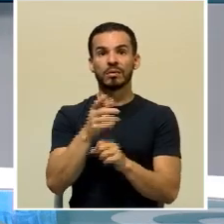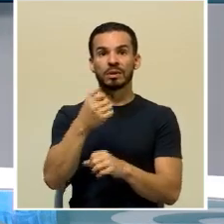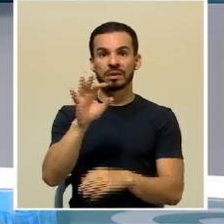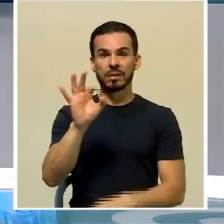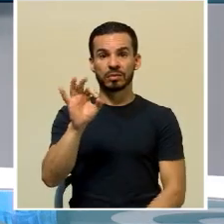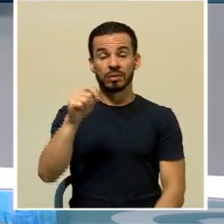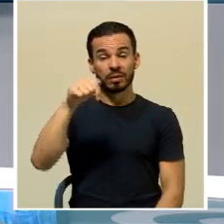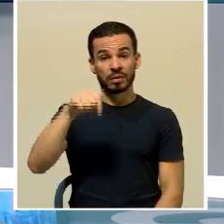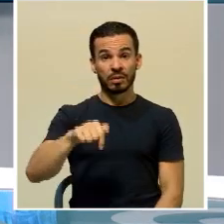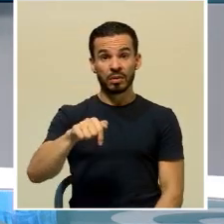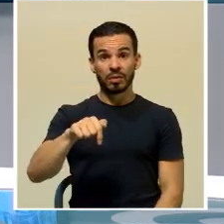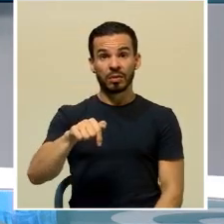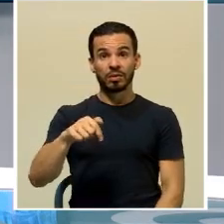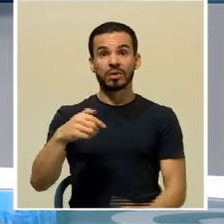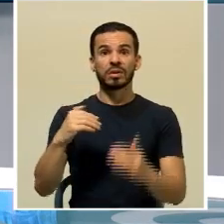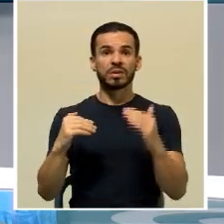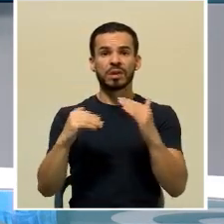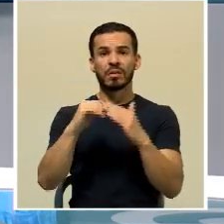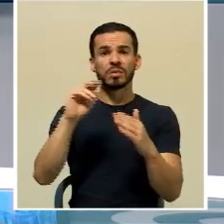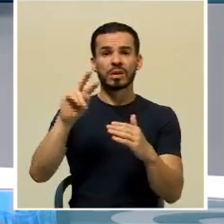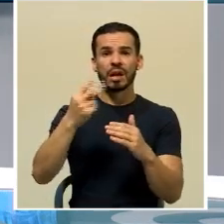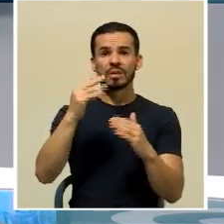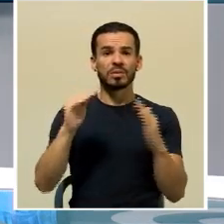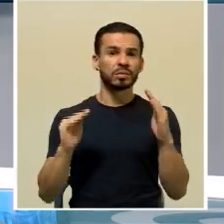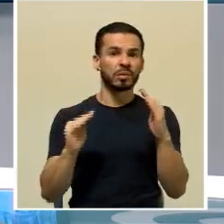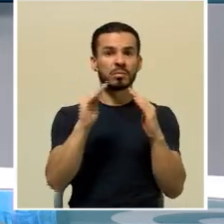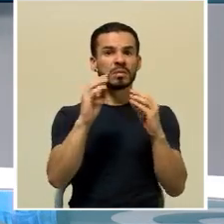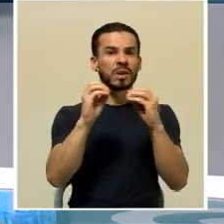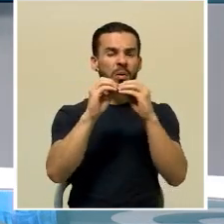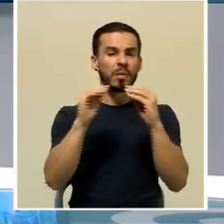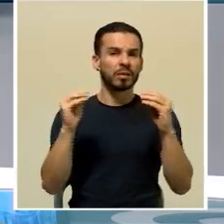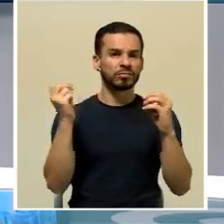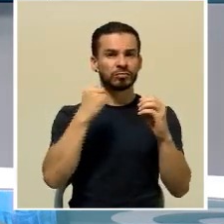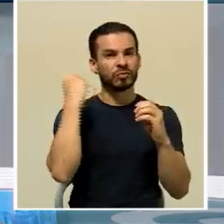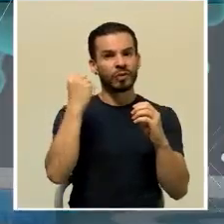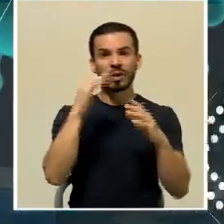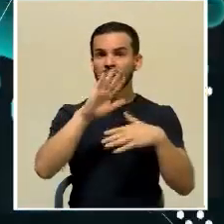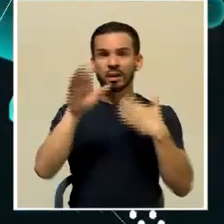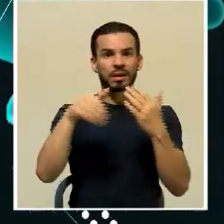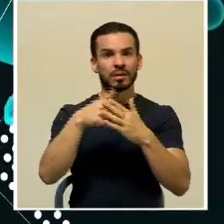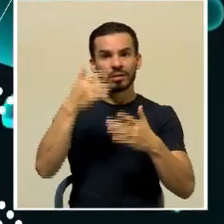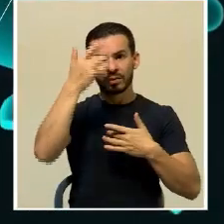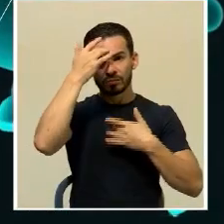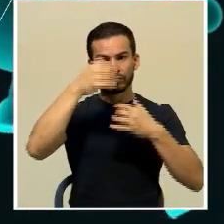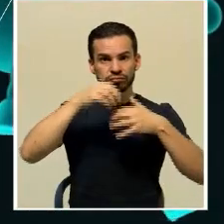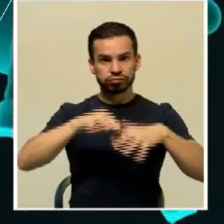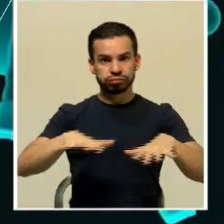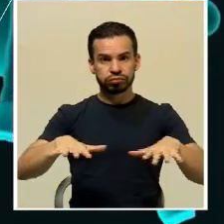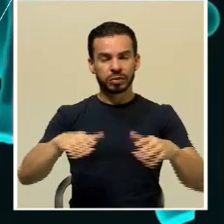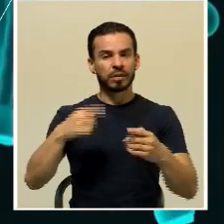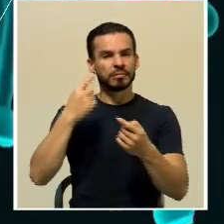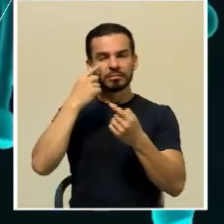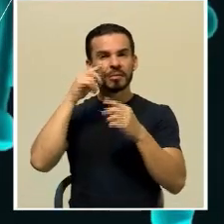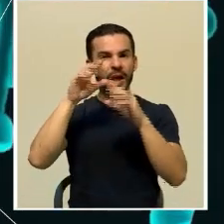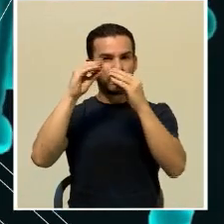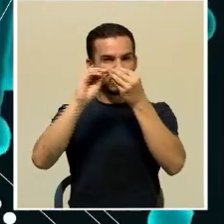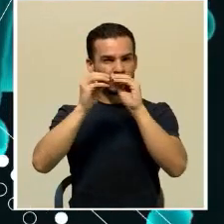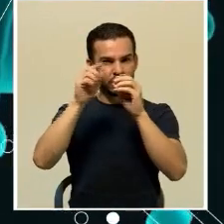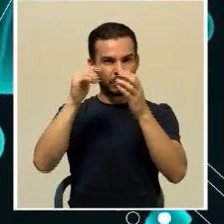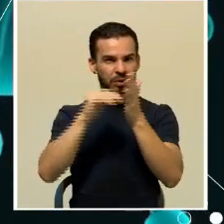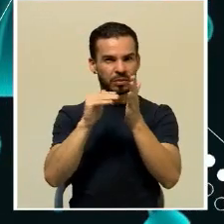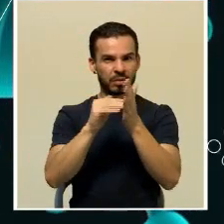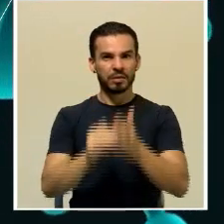COVID-19. Hoy llegamos al segundo pico más alto en toda la pandemia. Repasemos las